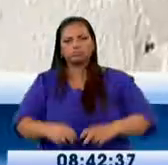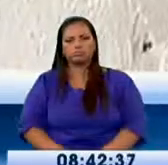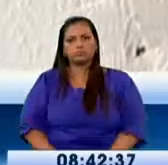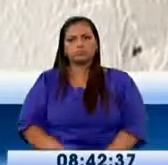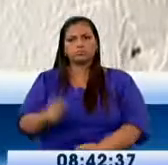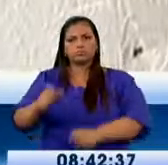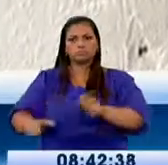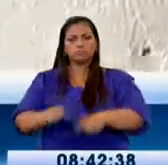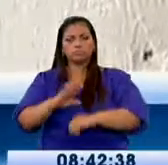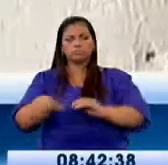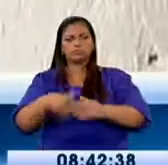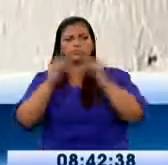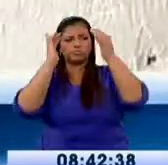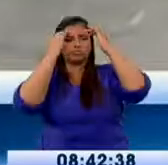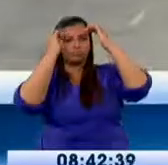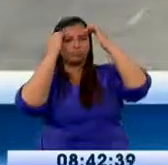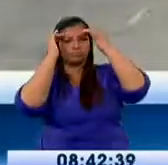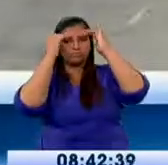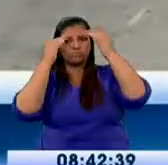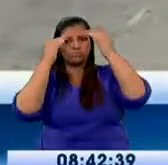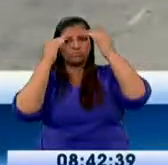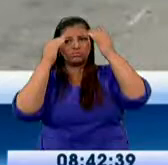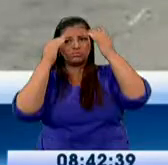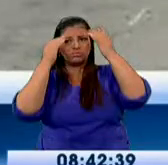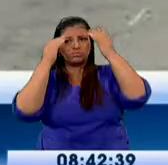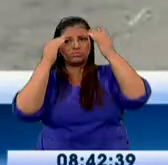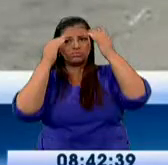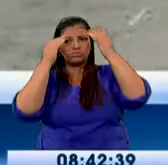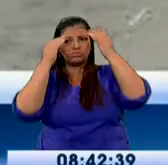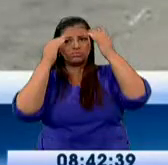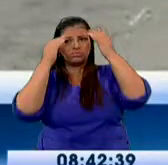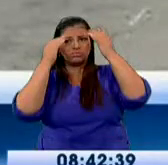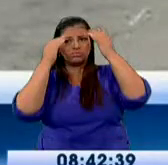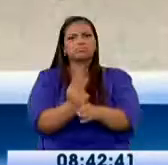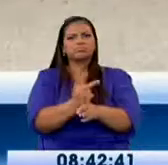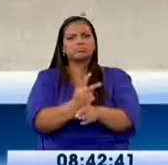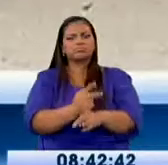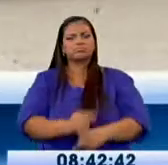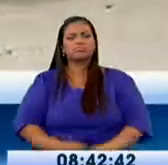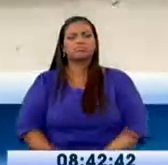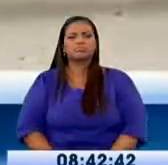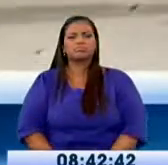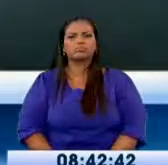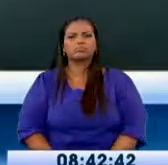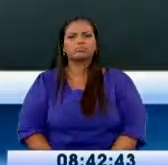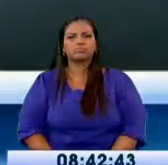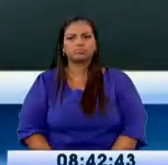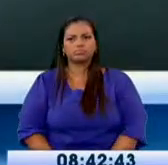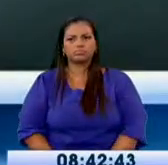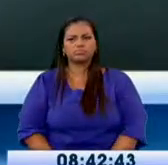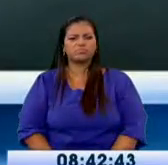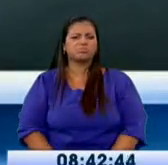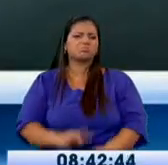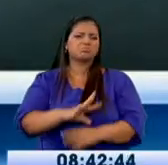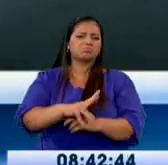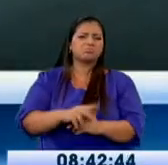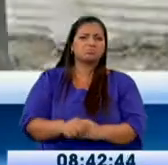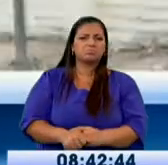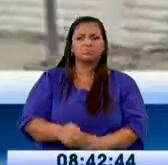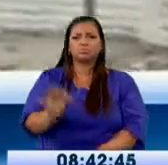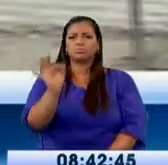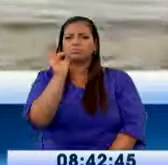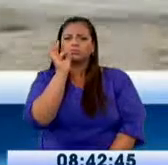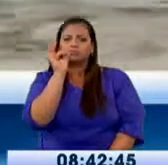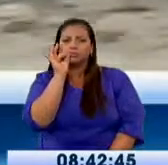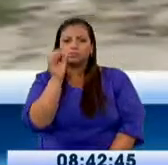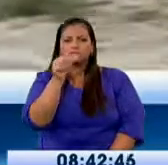de la zona y adjunto a este incidente se suman otros problemas que aseguran suceden por el sitio. La droga, los